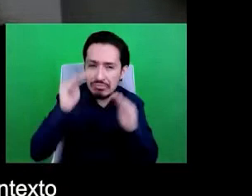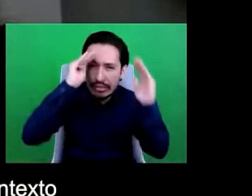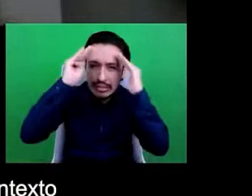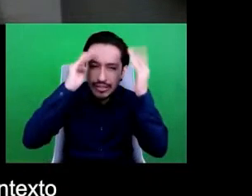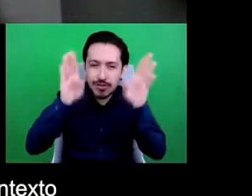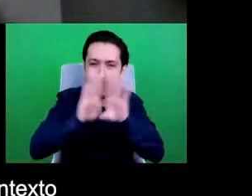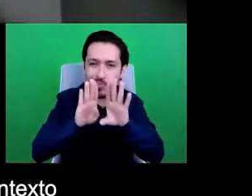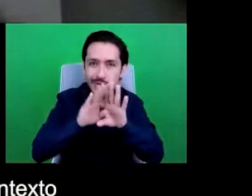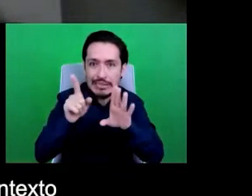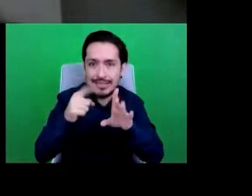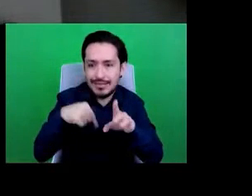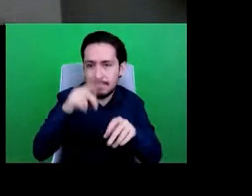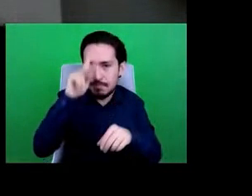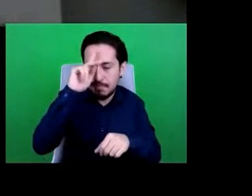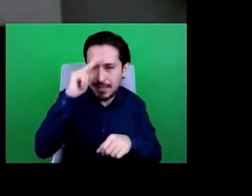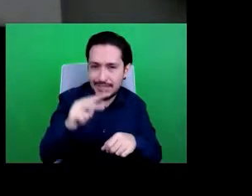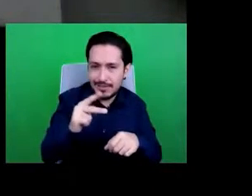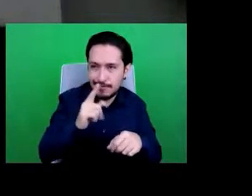Unido?